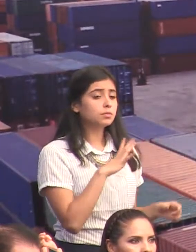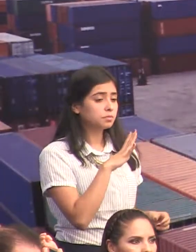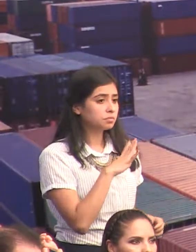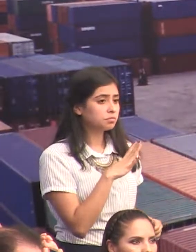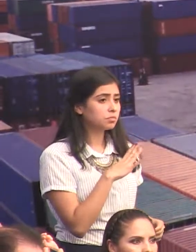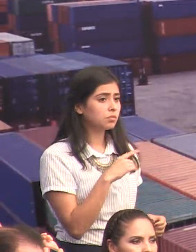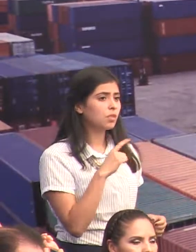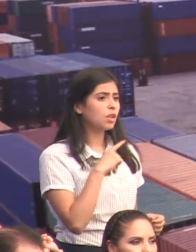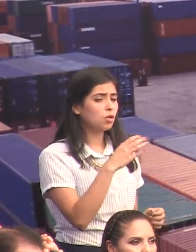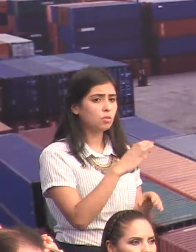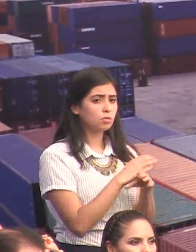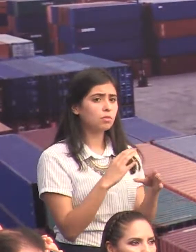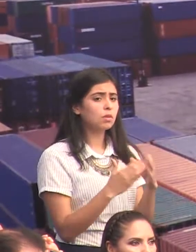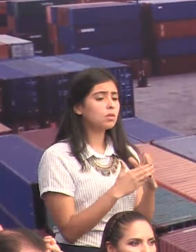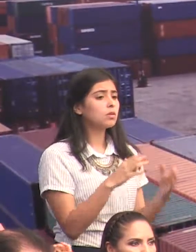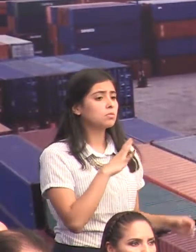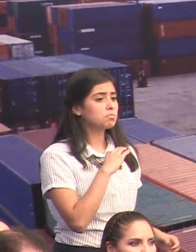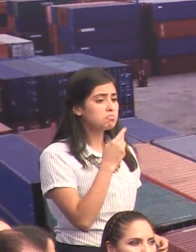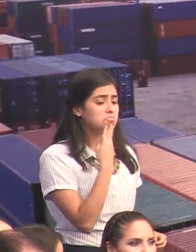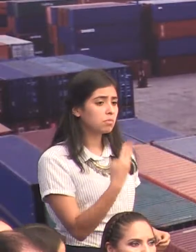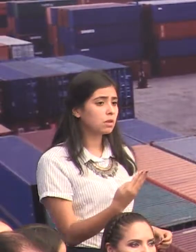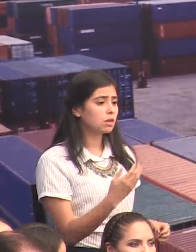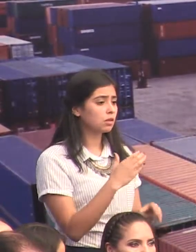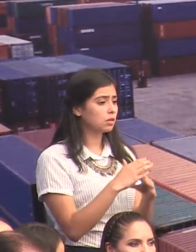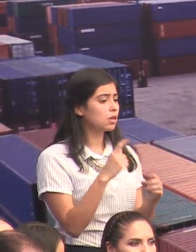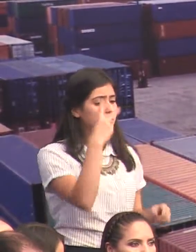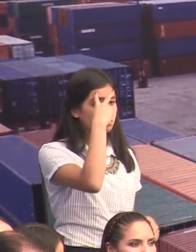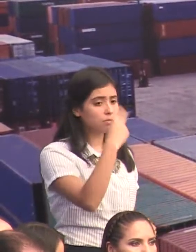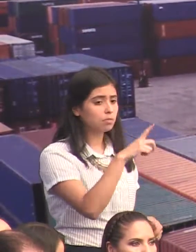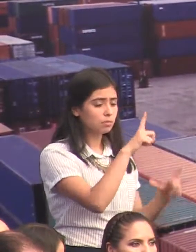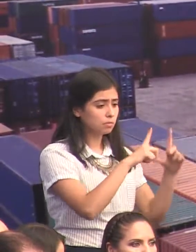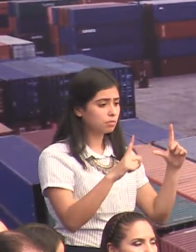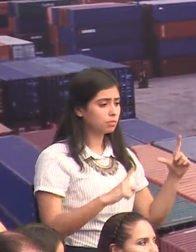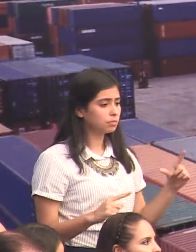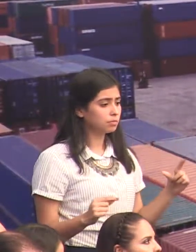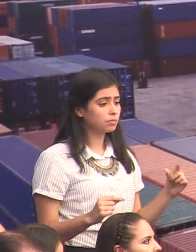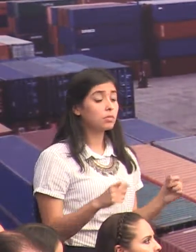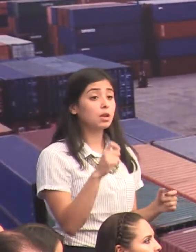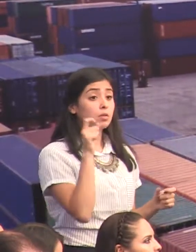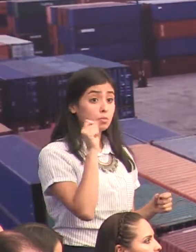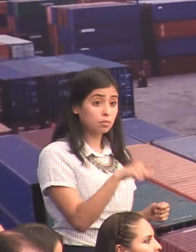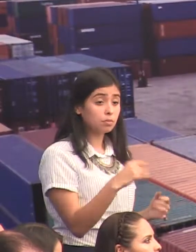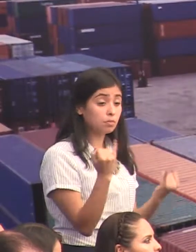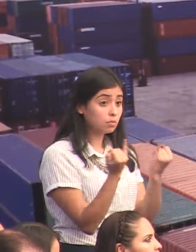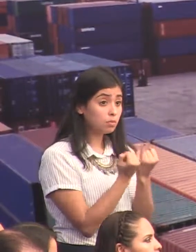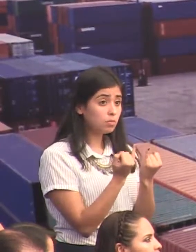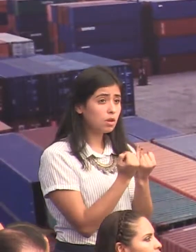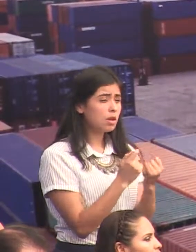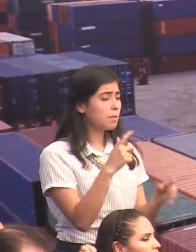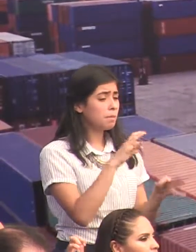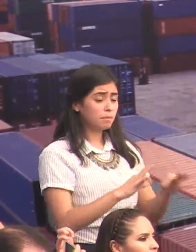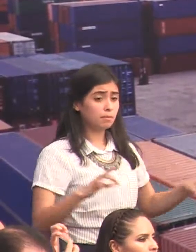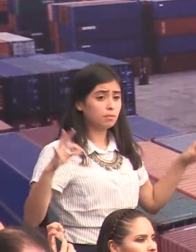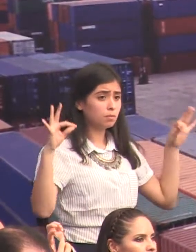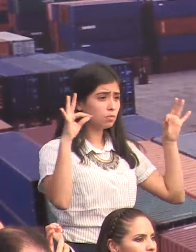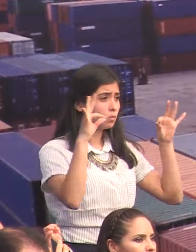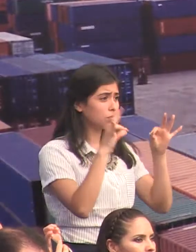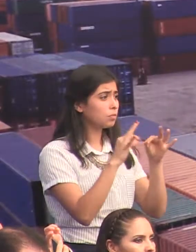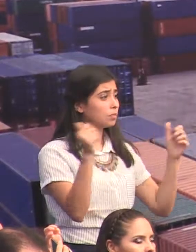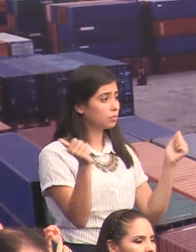y regional, pero más aún responde a su inmenso potencial en el sentido integral de la misión que tenemos